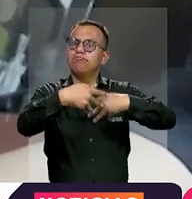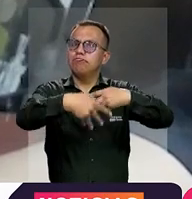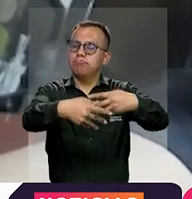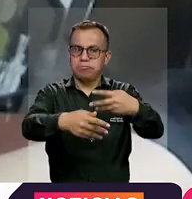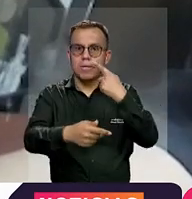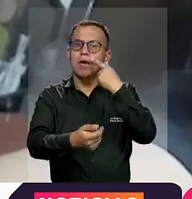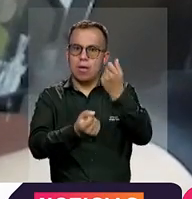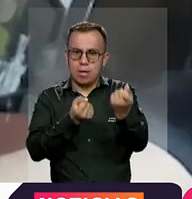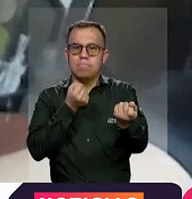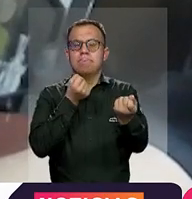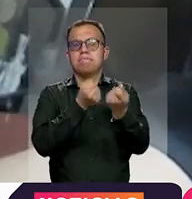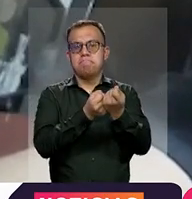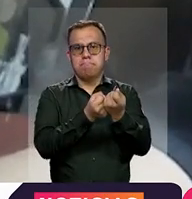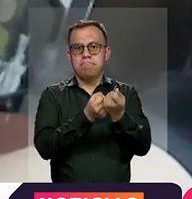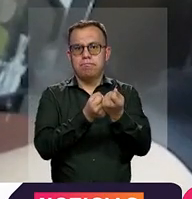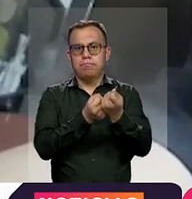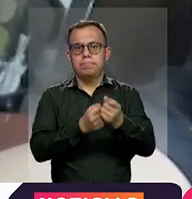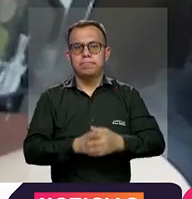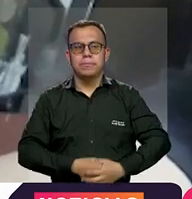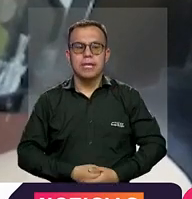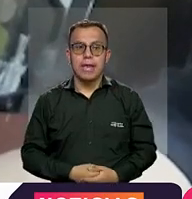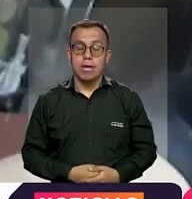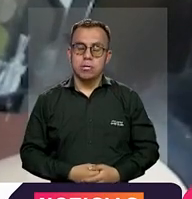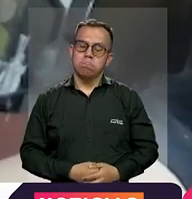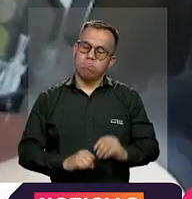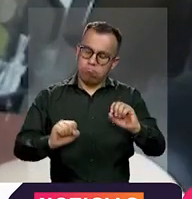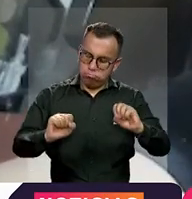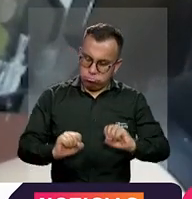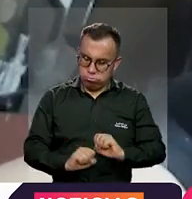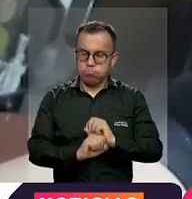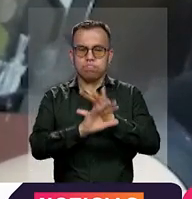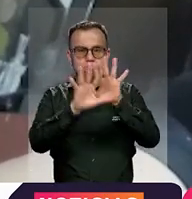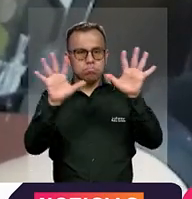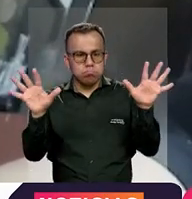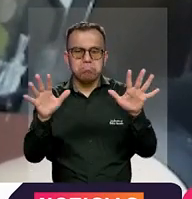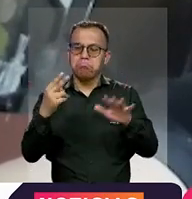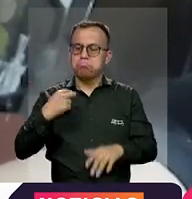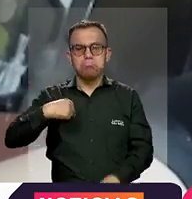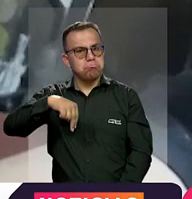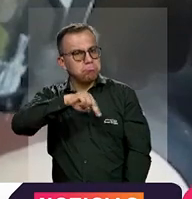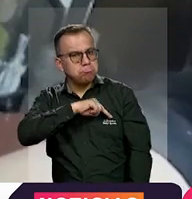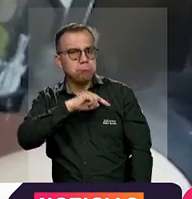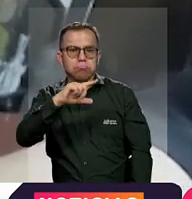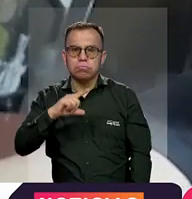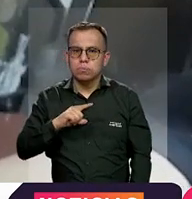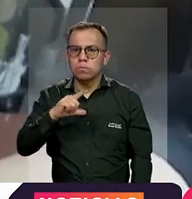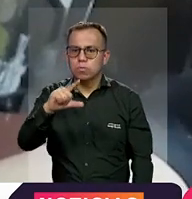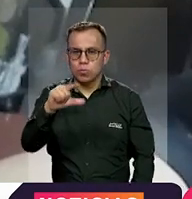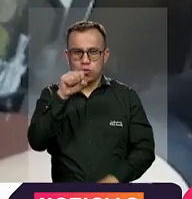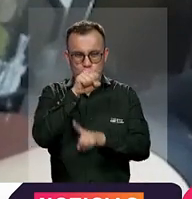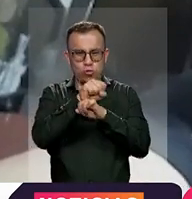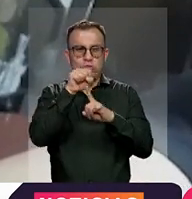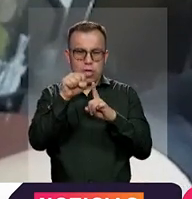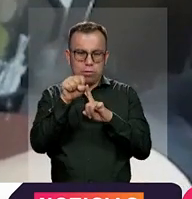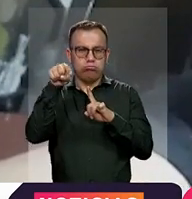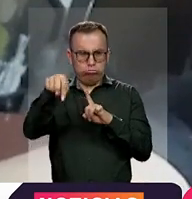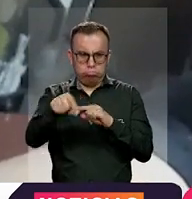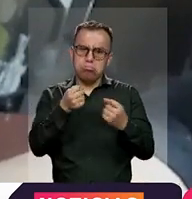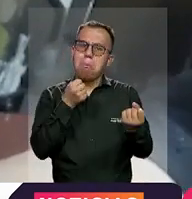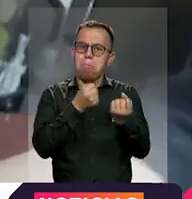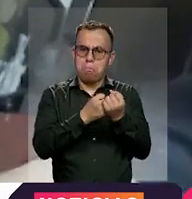sigan apoyando el paro. Claro que sí, nosotros como líderes sociales apoyamos el